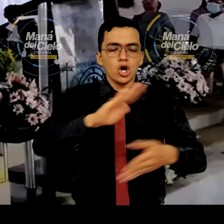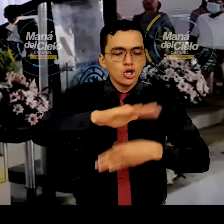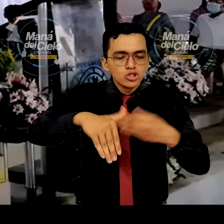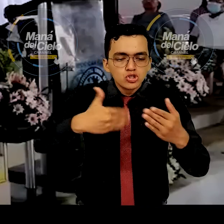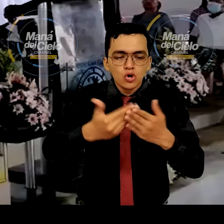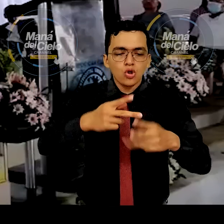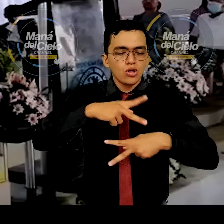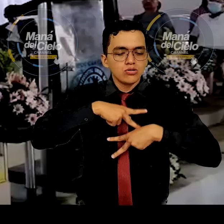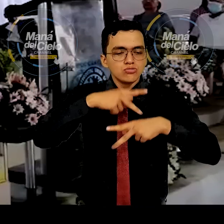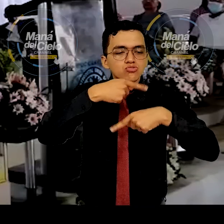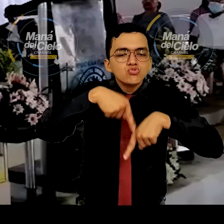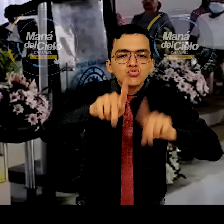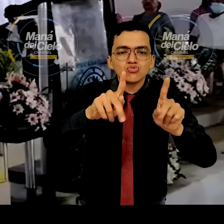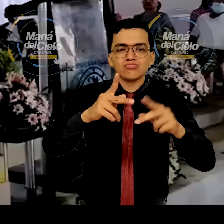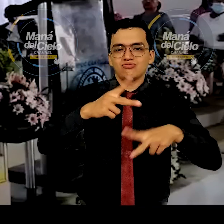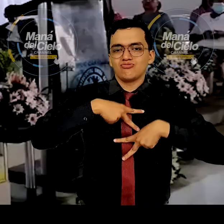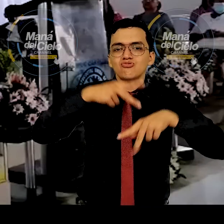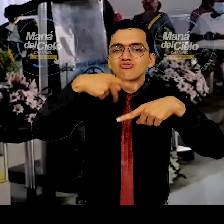Eso dice la Biblia.